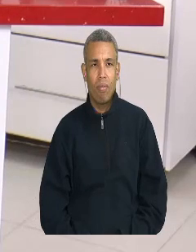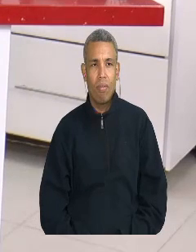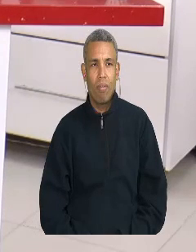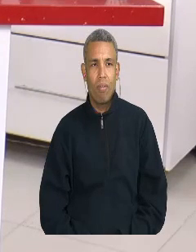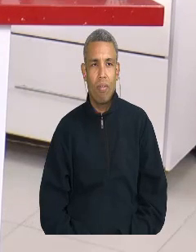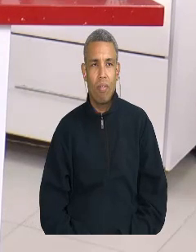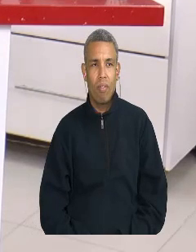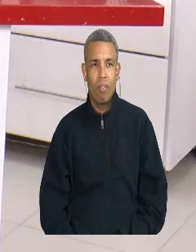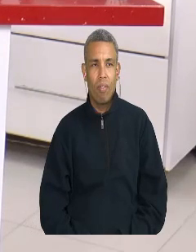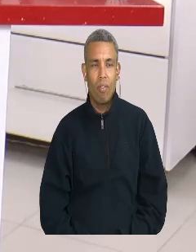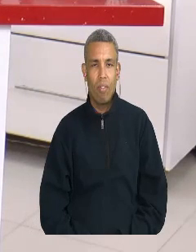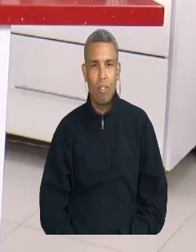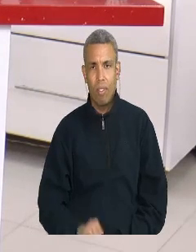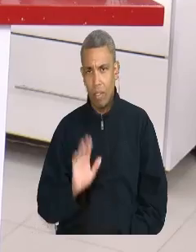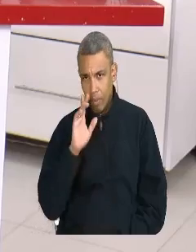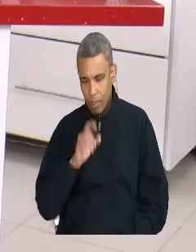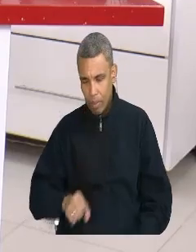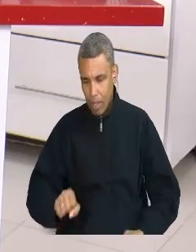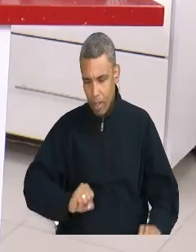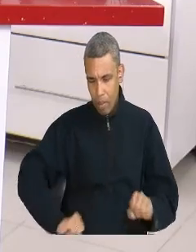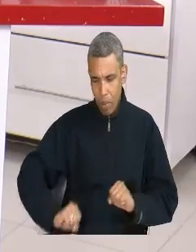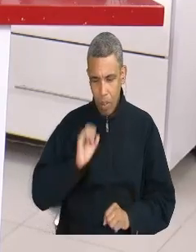Permítame limpio por acá.